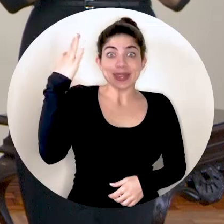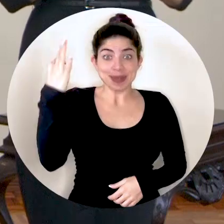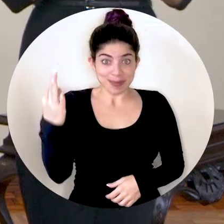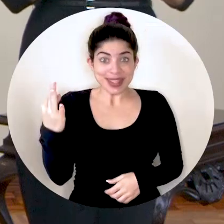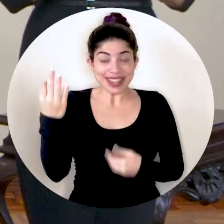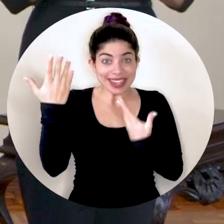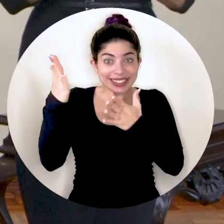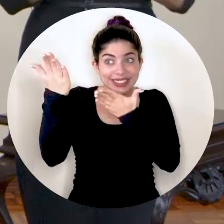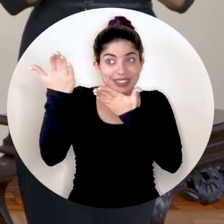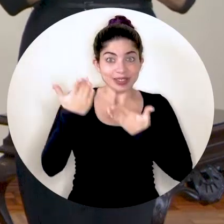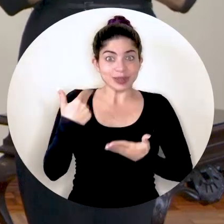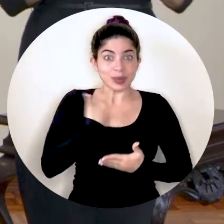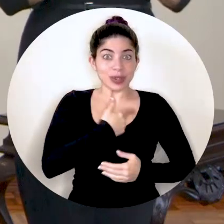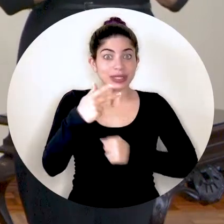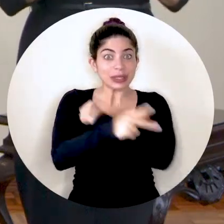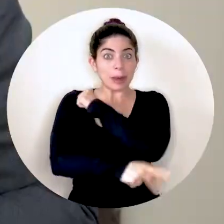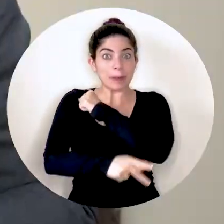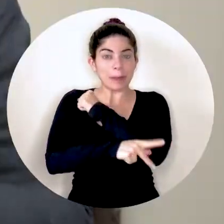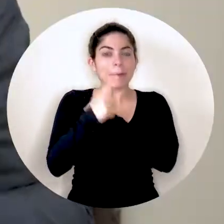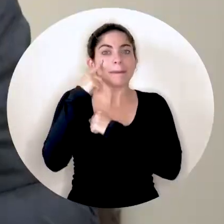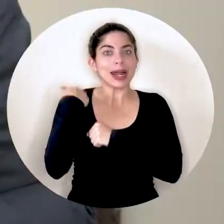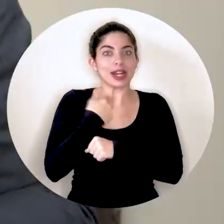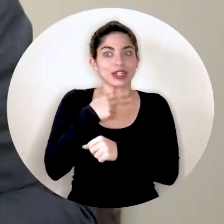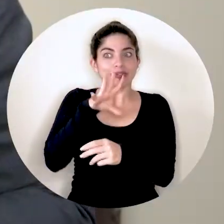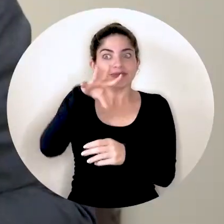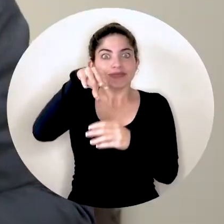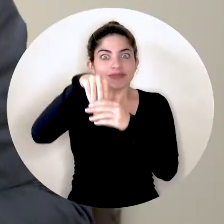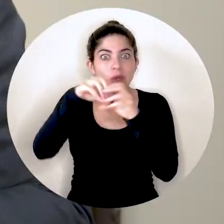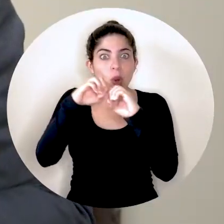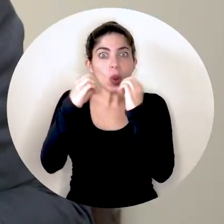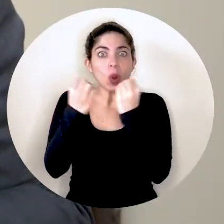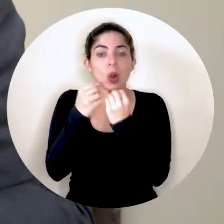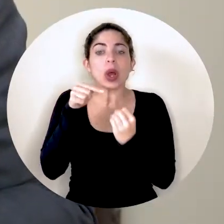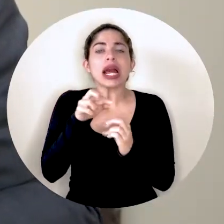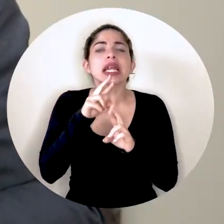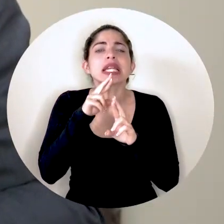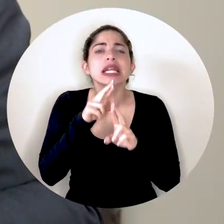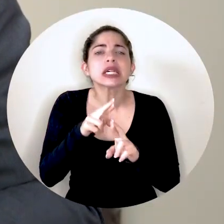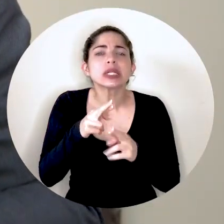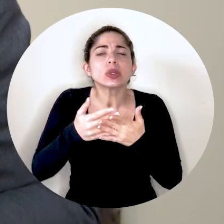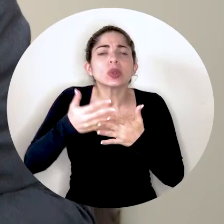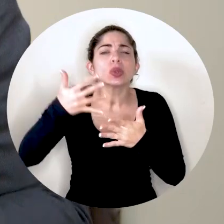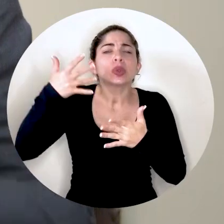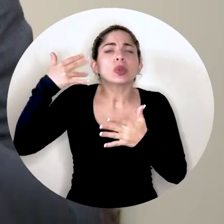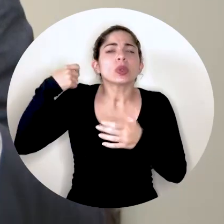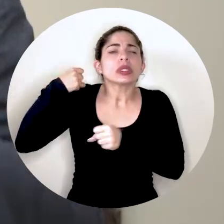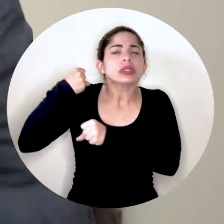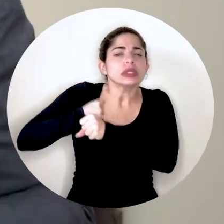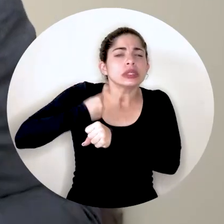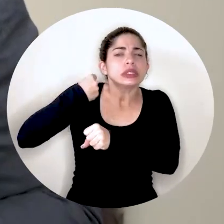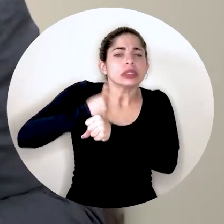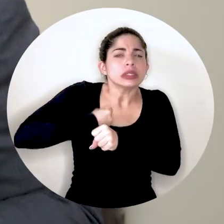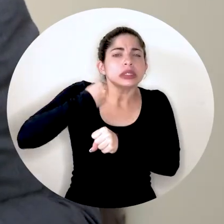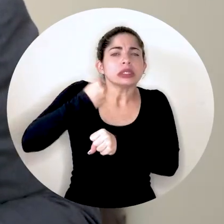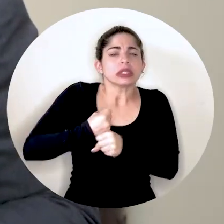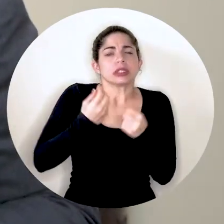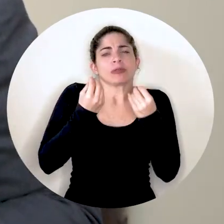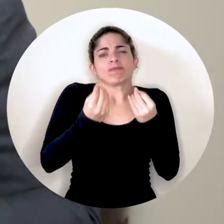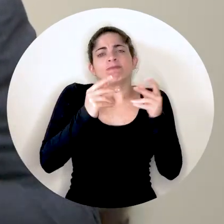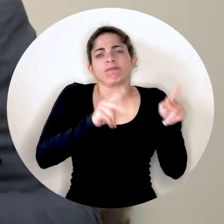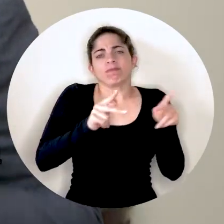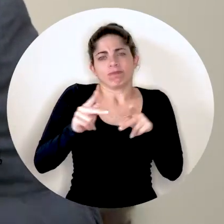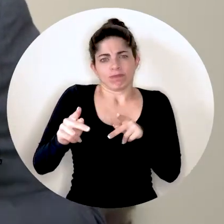invitación que se ha externado a nuestro país a ser parte de esta organización es el fruto del trabajo de muchísimas